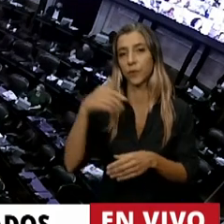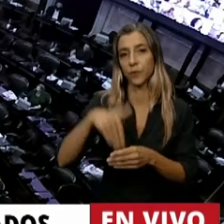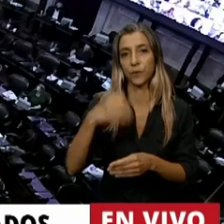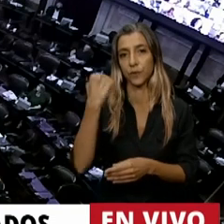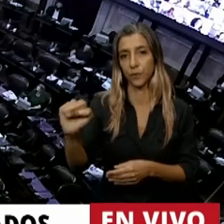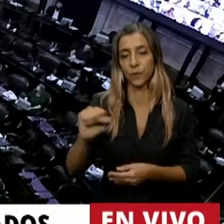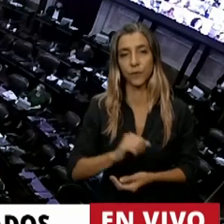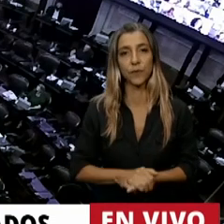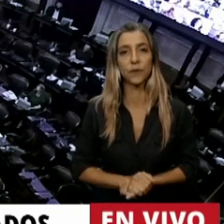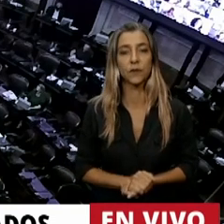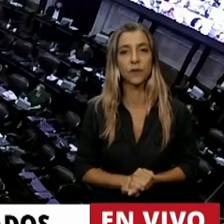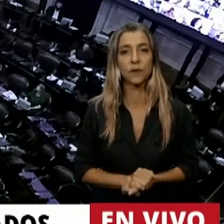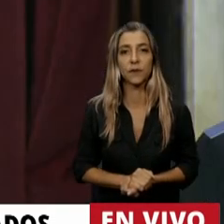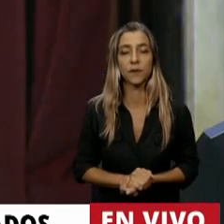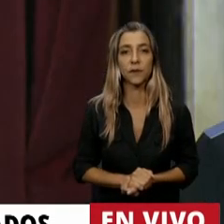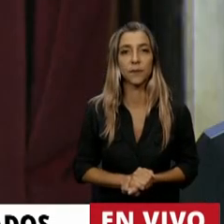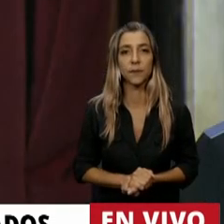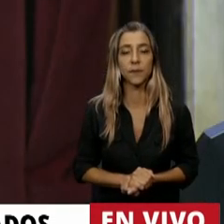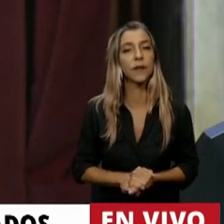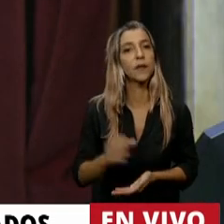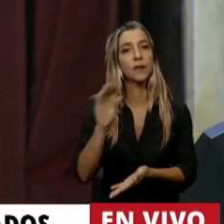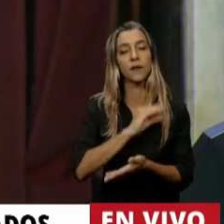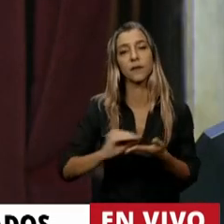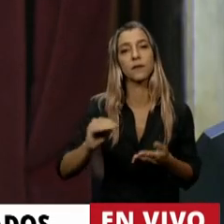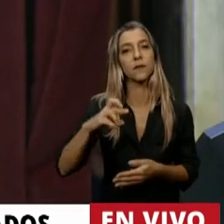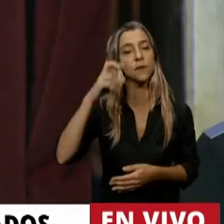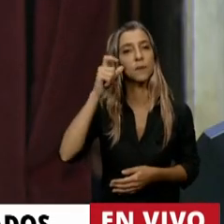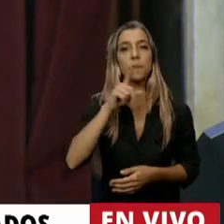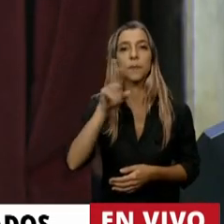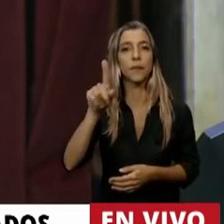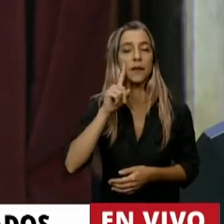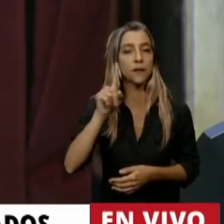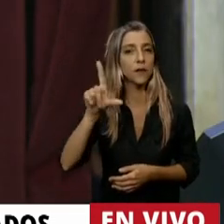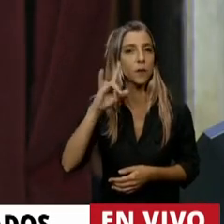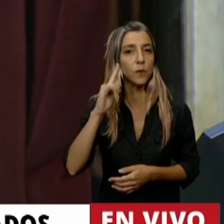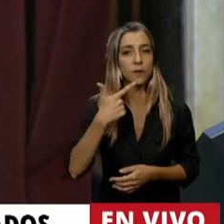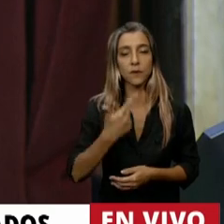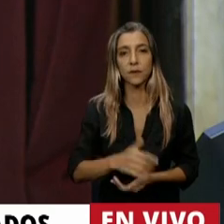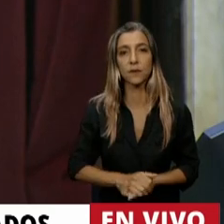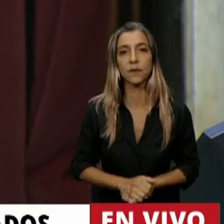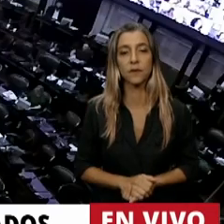Ausente a la hora de votar. Diputado Petri Luis.